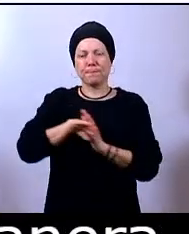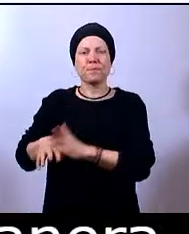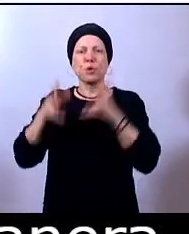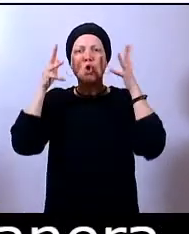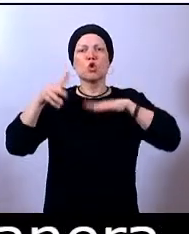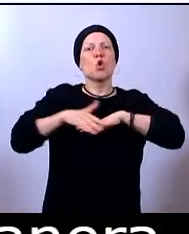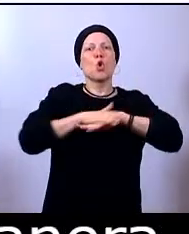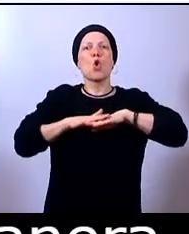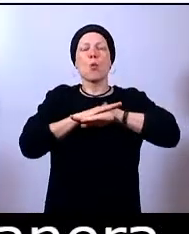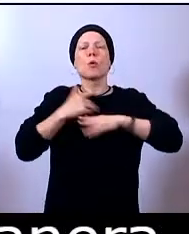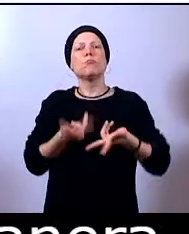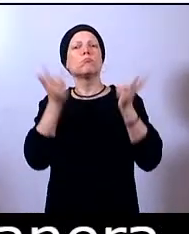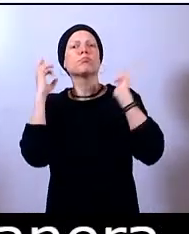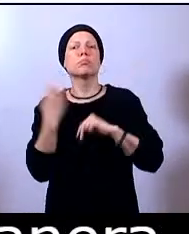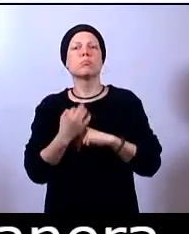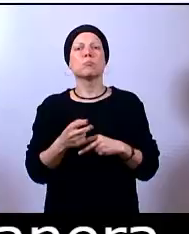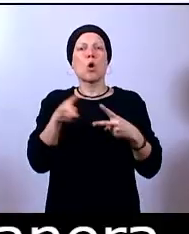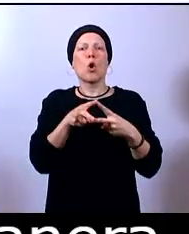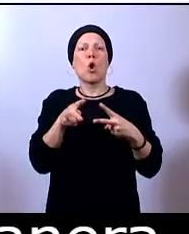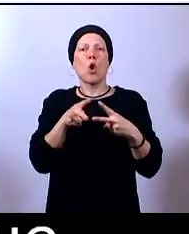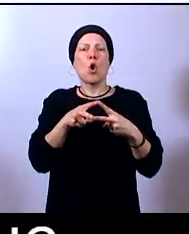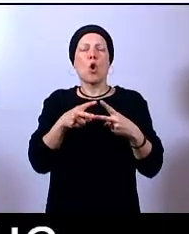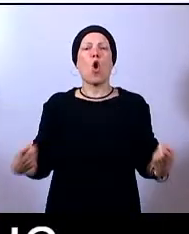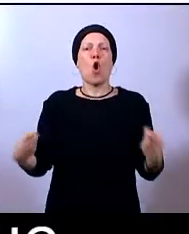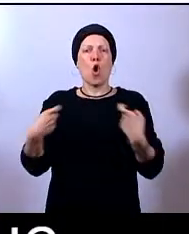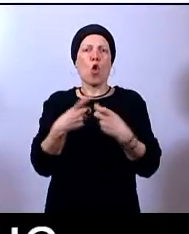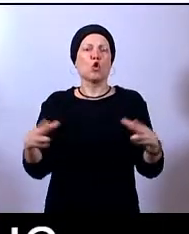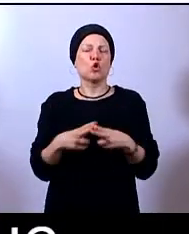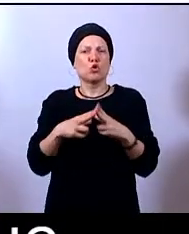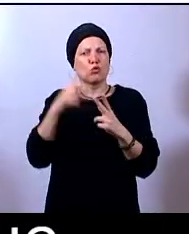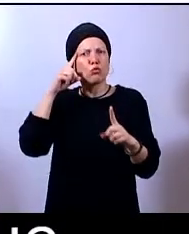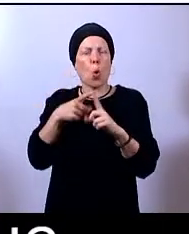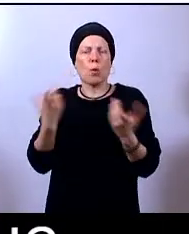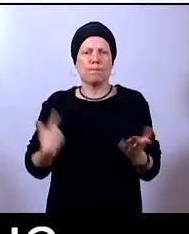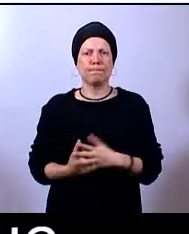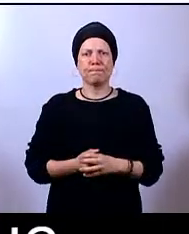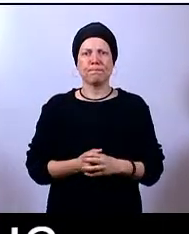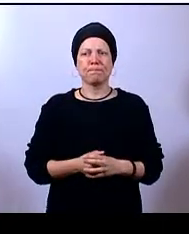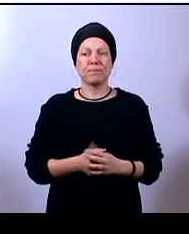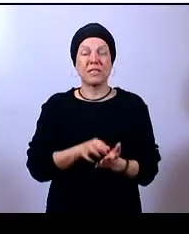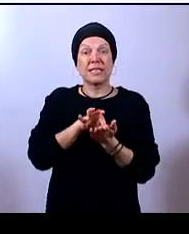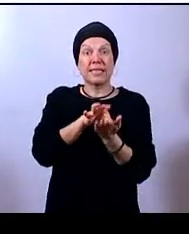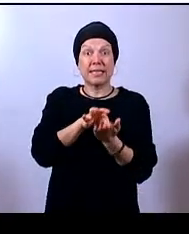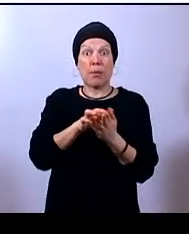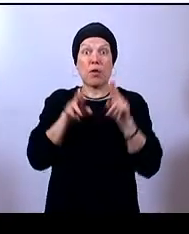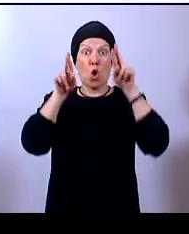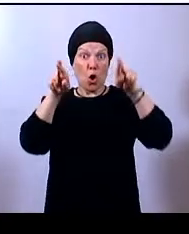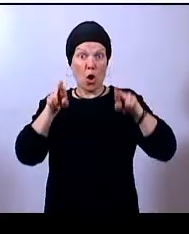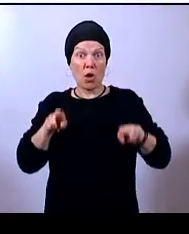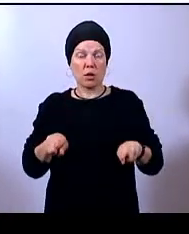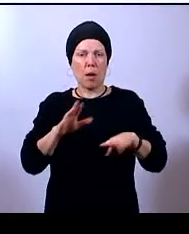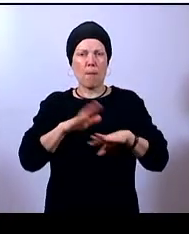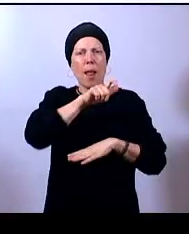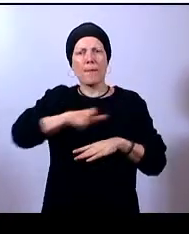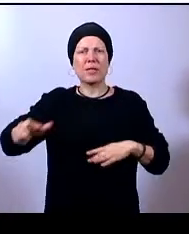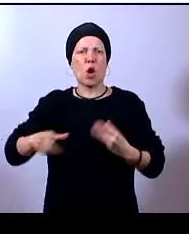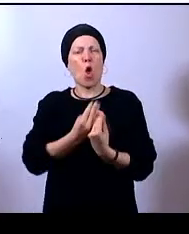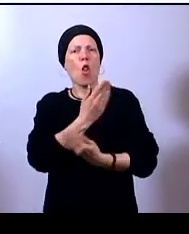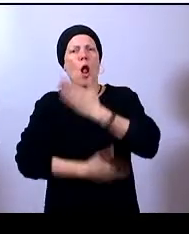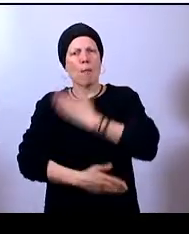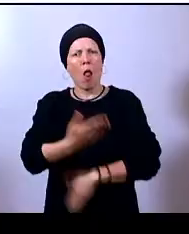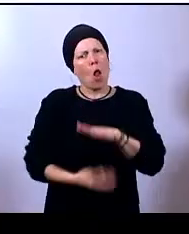Consejo de Gobierno ha autorizado 2 conciertos sociales para garantizar la continuidad de los servicios de residencia para personas con